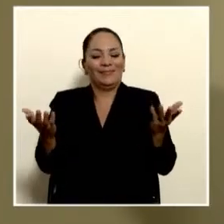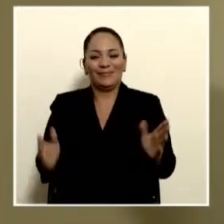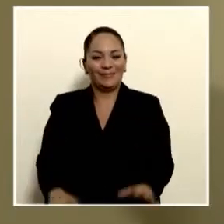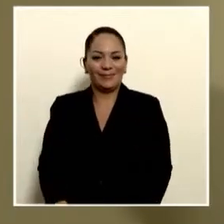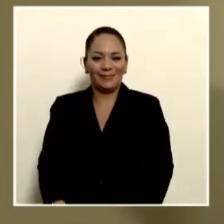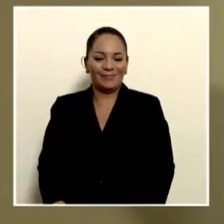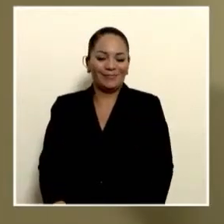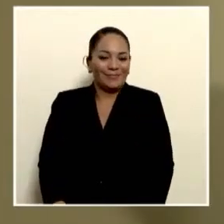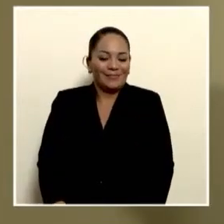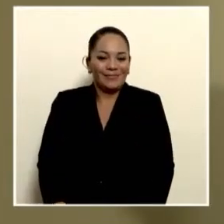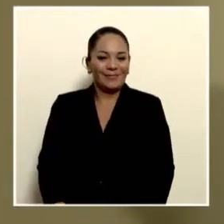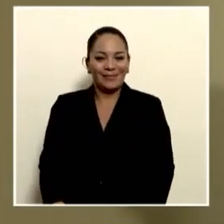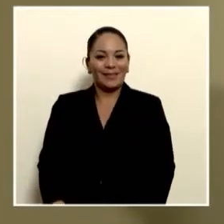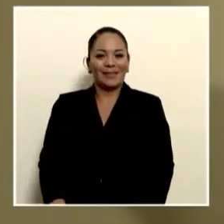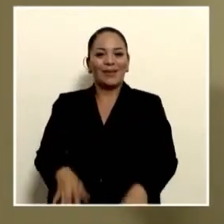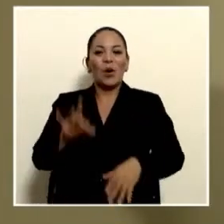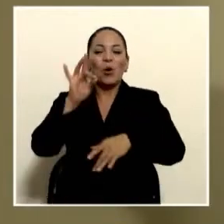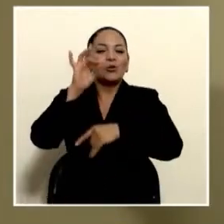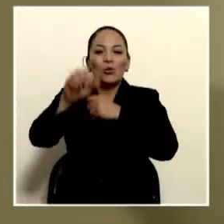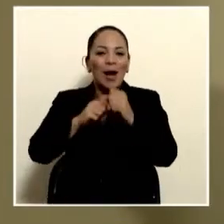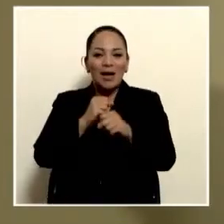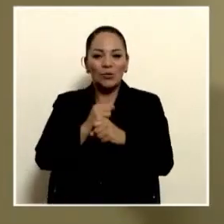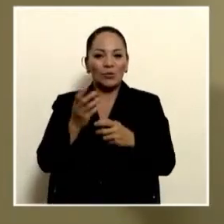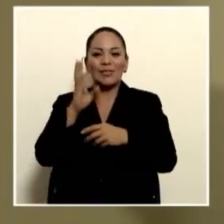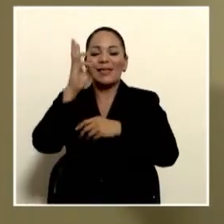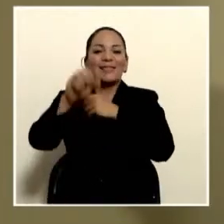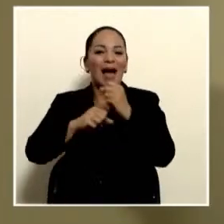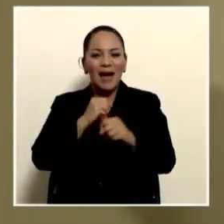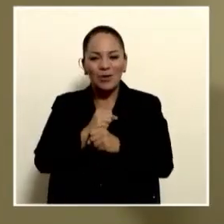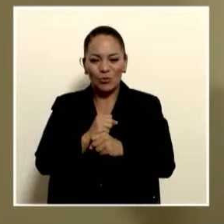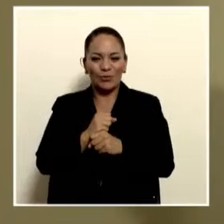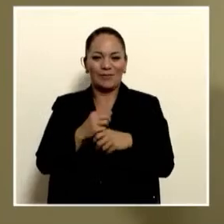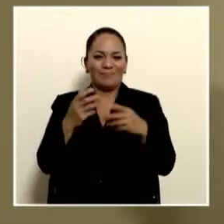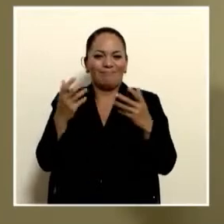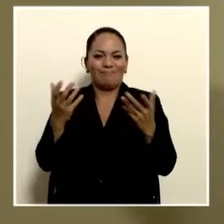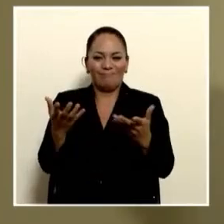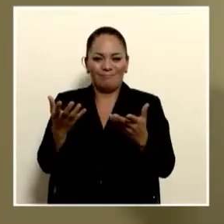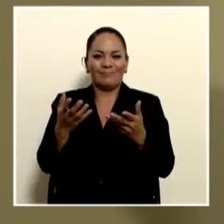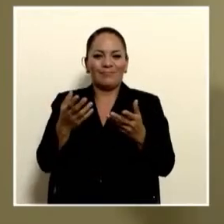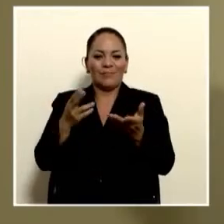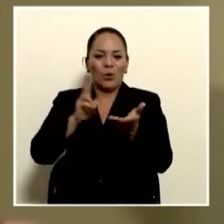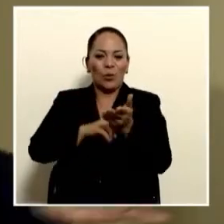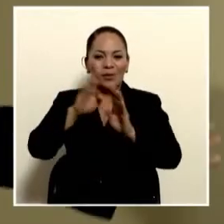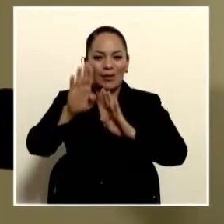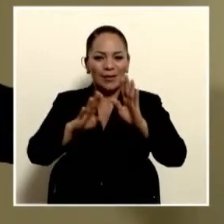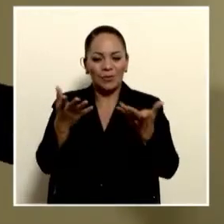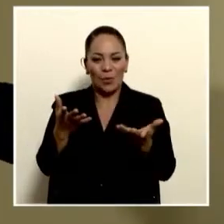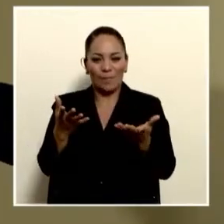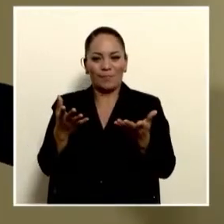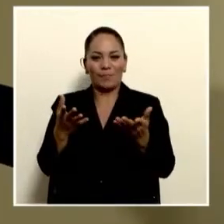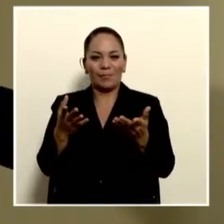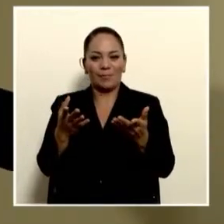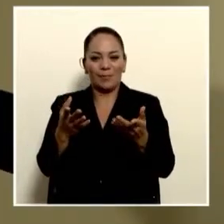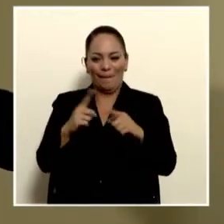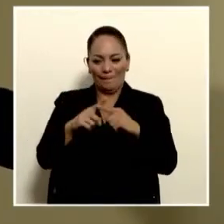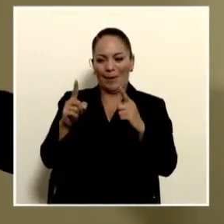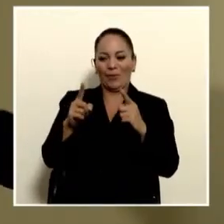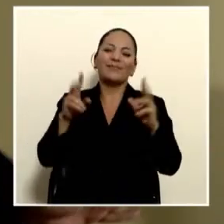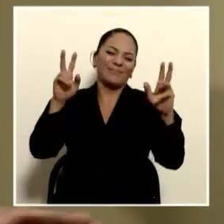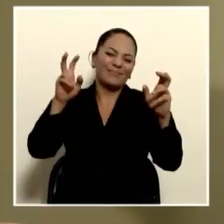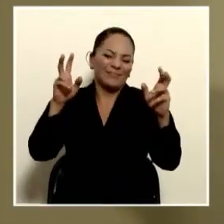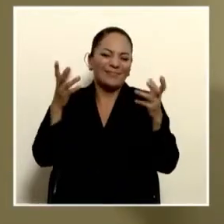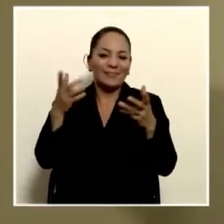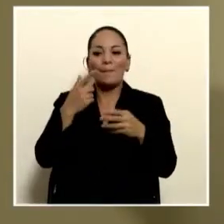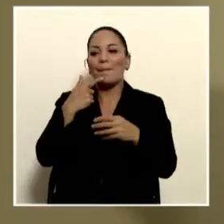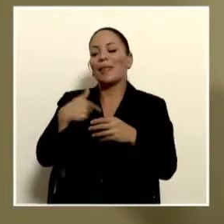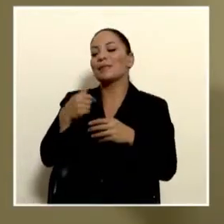Sí. Llevemos 8 años o 6 años en hacer la licitación. Pero me dice el médico, el